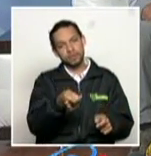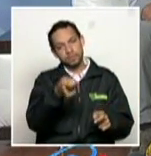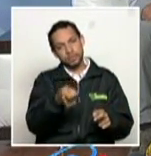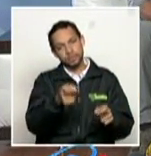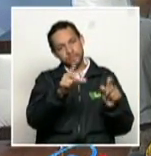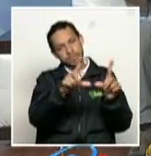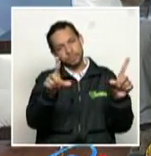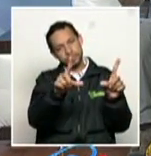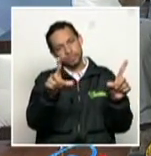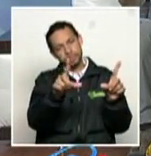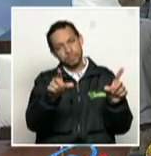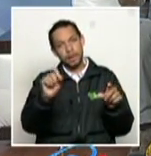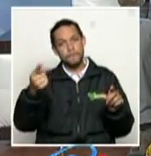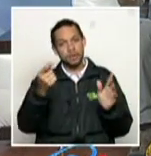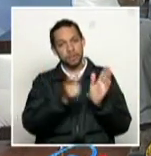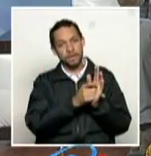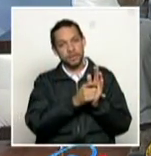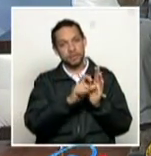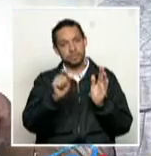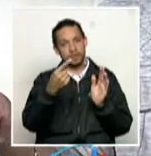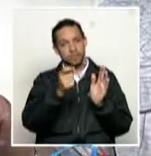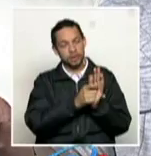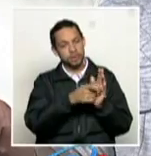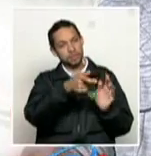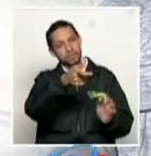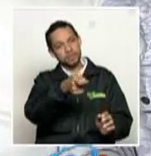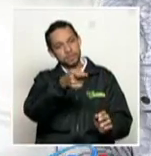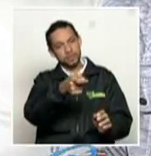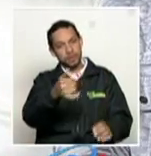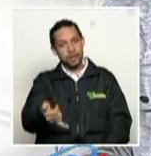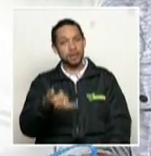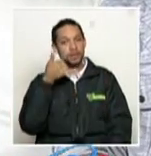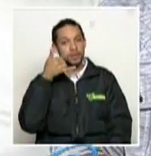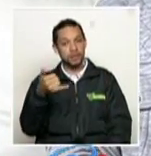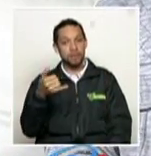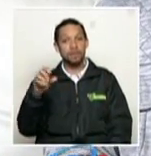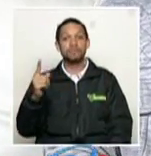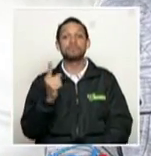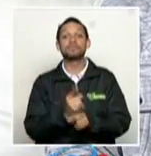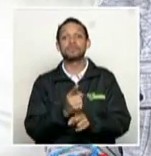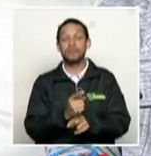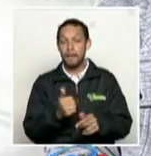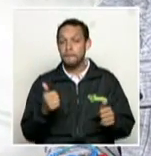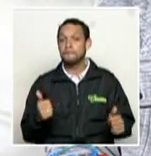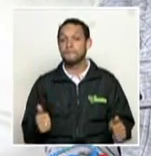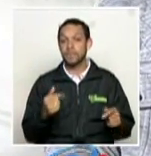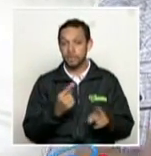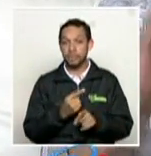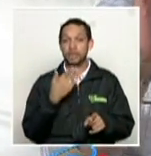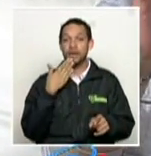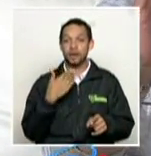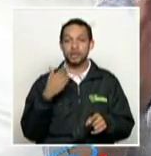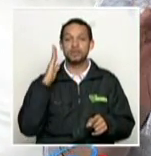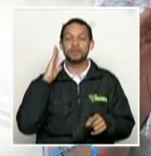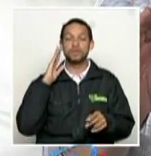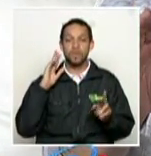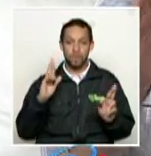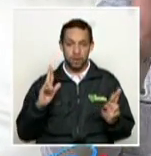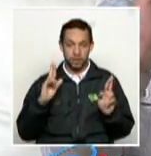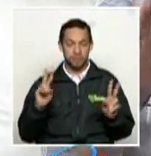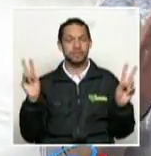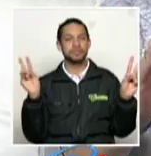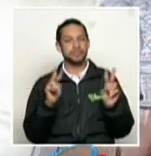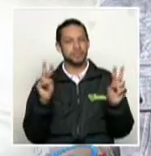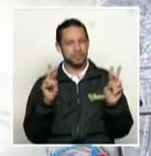su programa. O sea, ¿que es primera vez? Primera vez que veo el programa. Y le entró la llamada. Y me entró la llamada, gracias a Dios. Esperamos que se quede